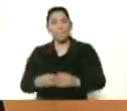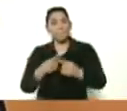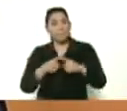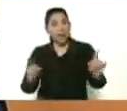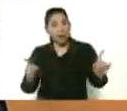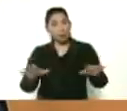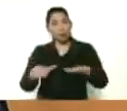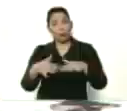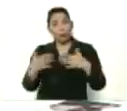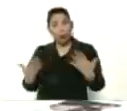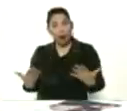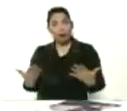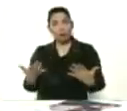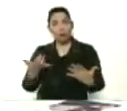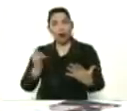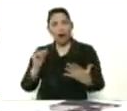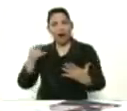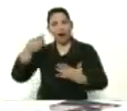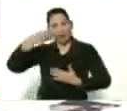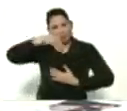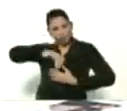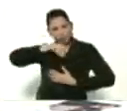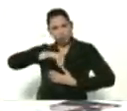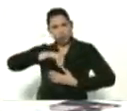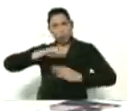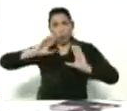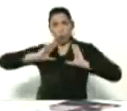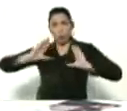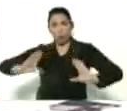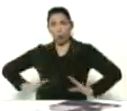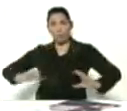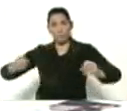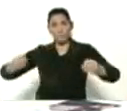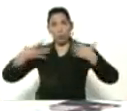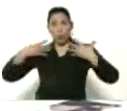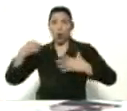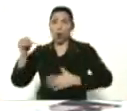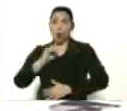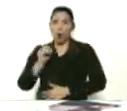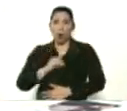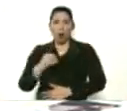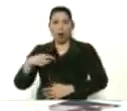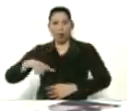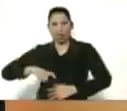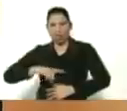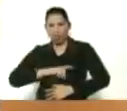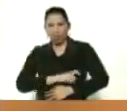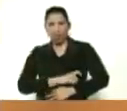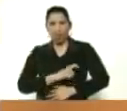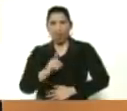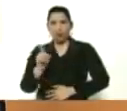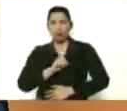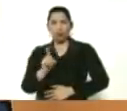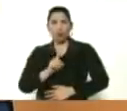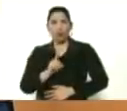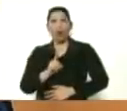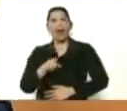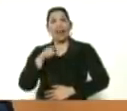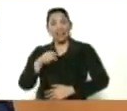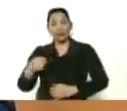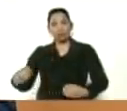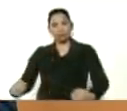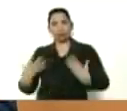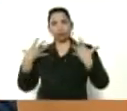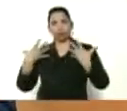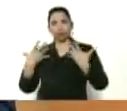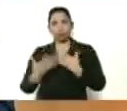cuando penetra en el organismo humano un virus o una bacteria o un parásito, no es infestado, es infectado,